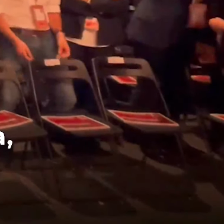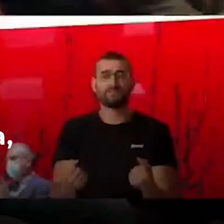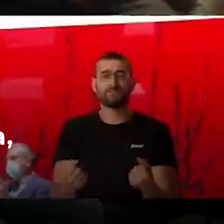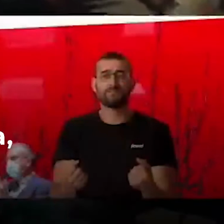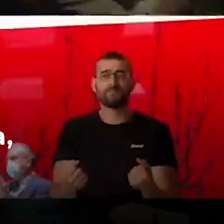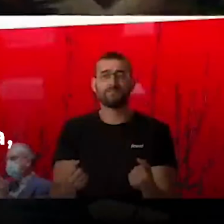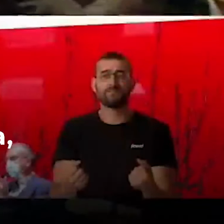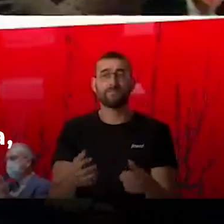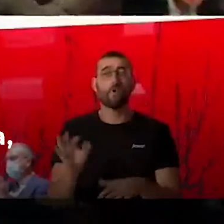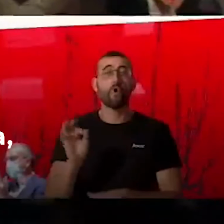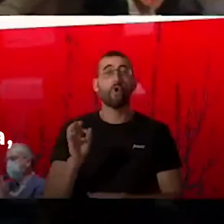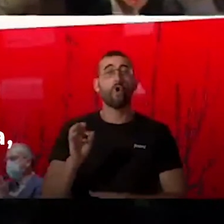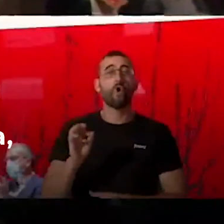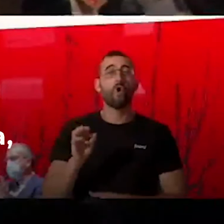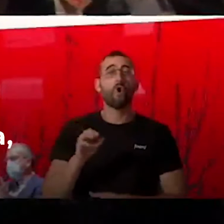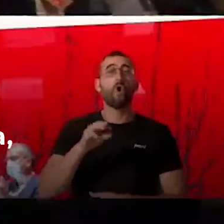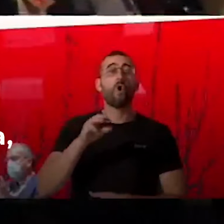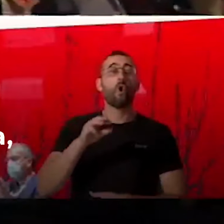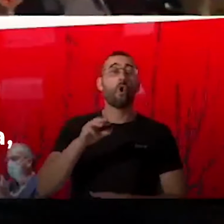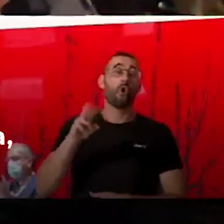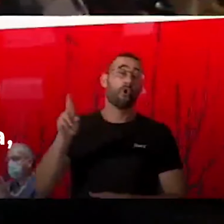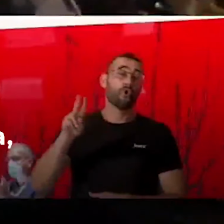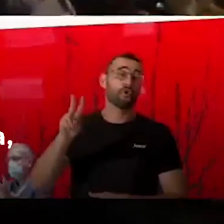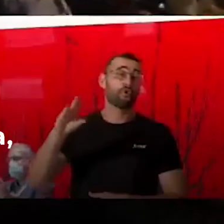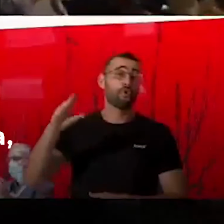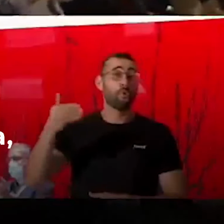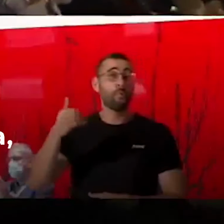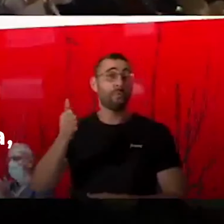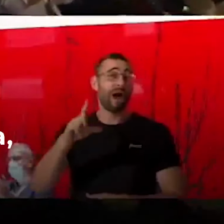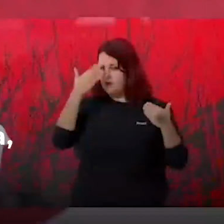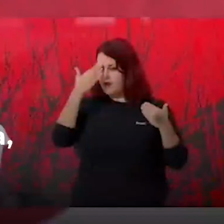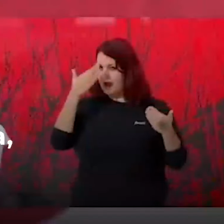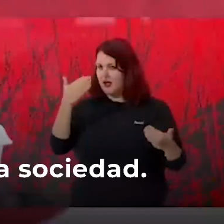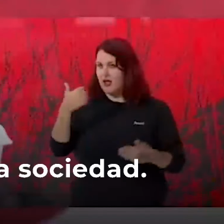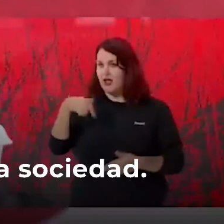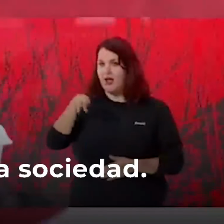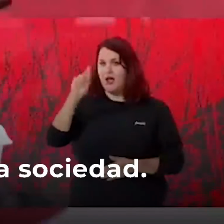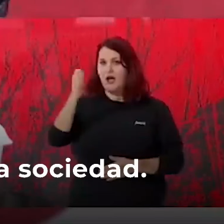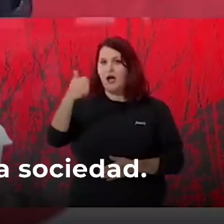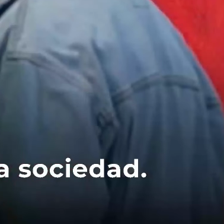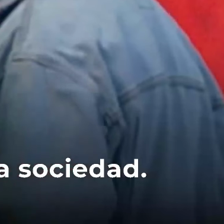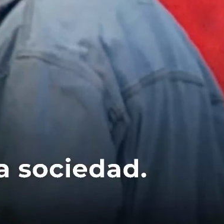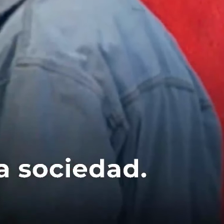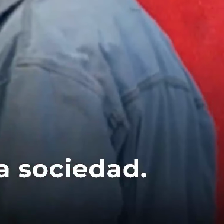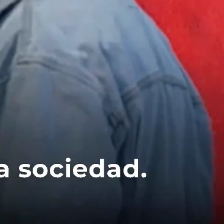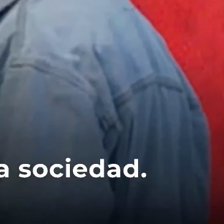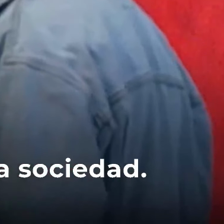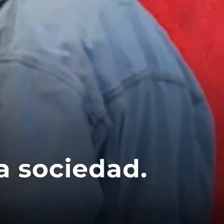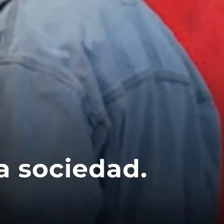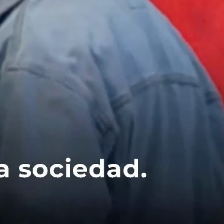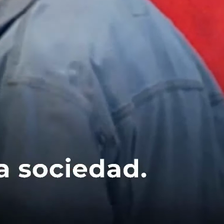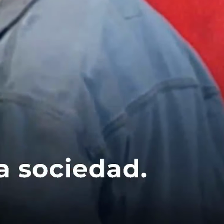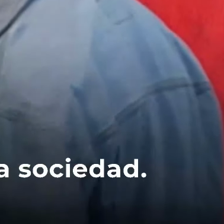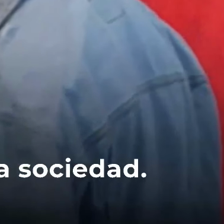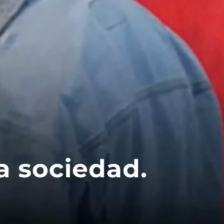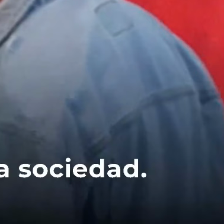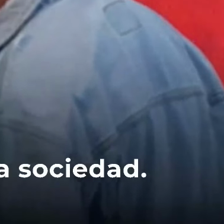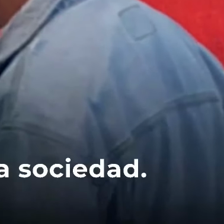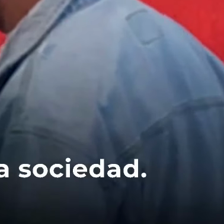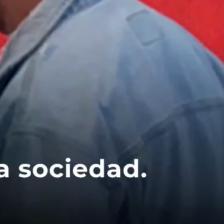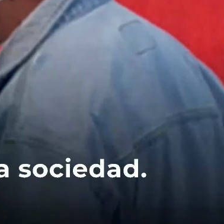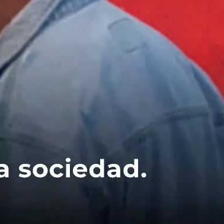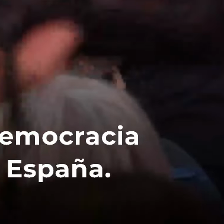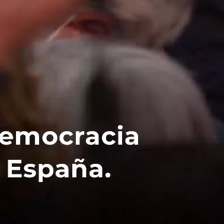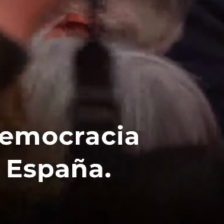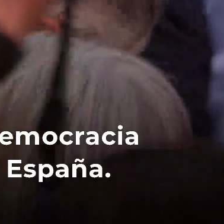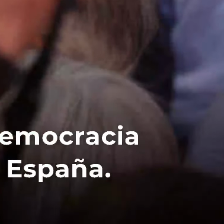y por el ejemplo de Alfredo Pérez Rubalcaba, trabajando siempre por la paz. El Partido Socialista es un instrumento al servicio